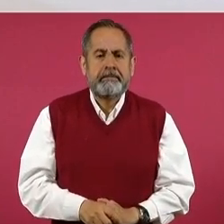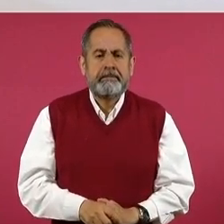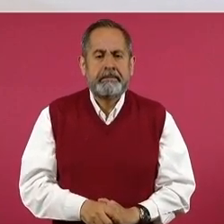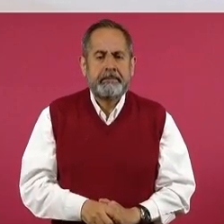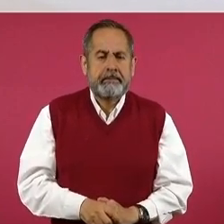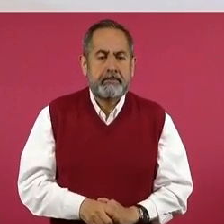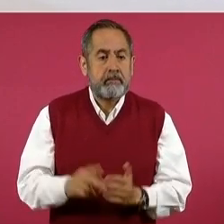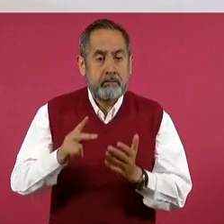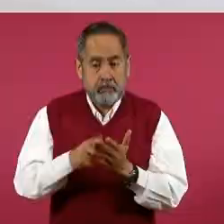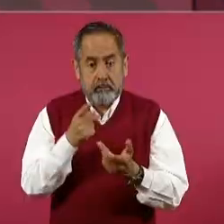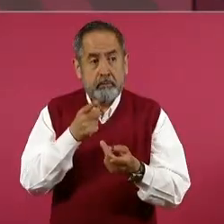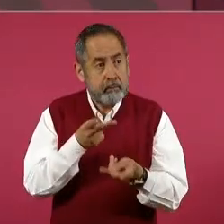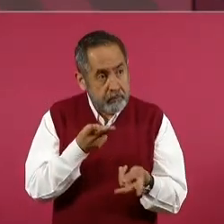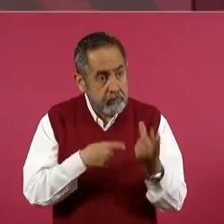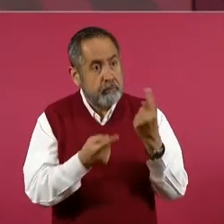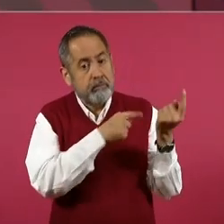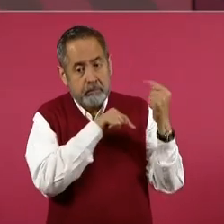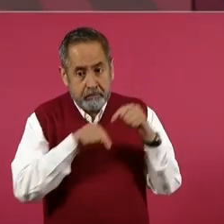Y no va a regresar